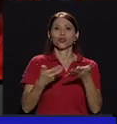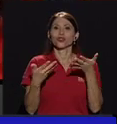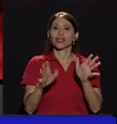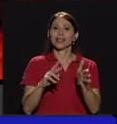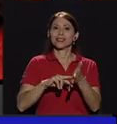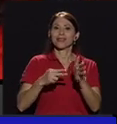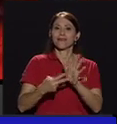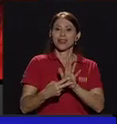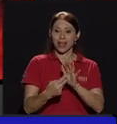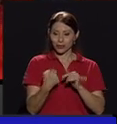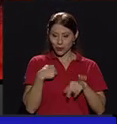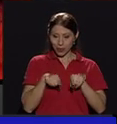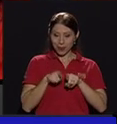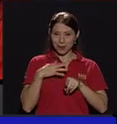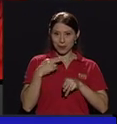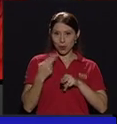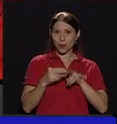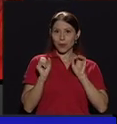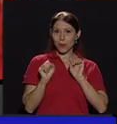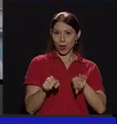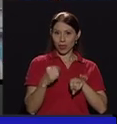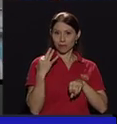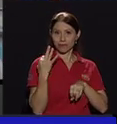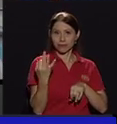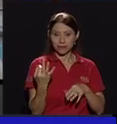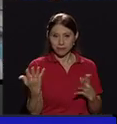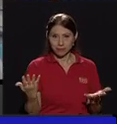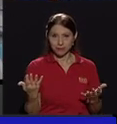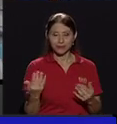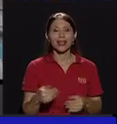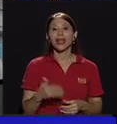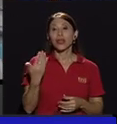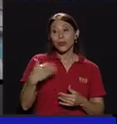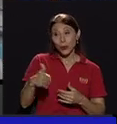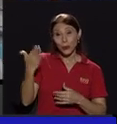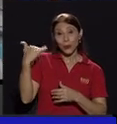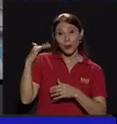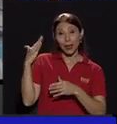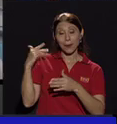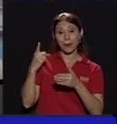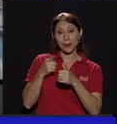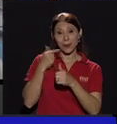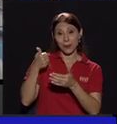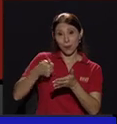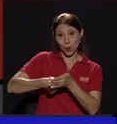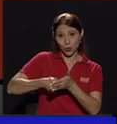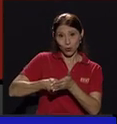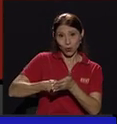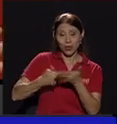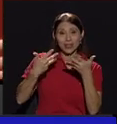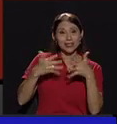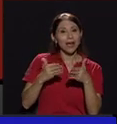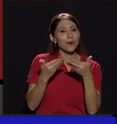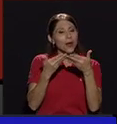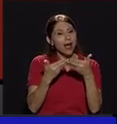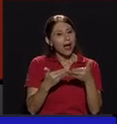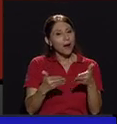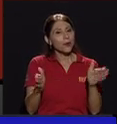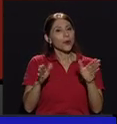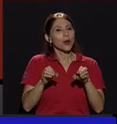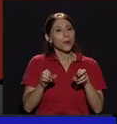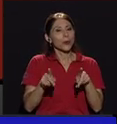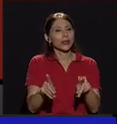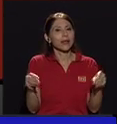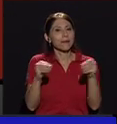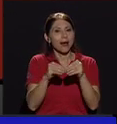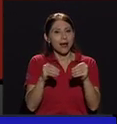ser electas, ¿verdad? No, el ejercicio de ese primer voto pues abrió un poco más el camino en la